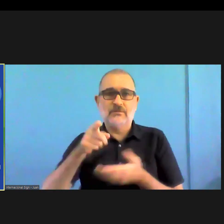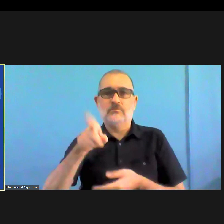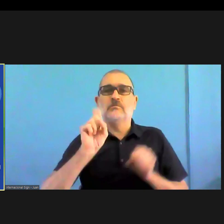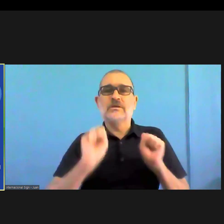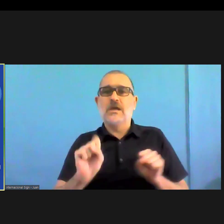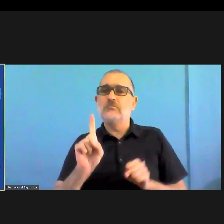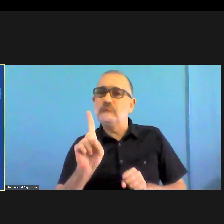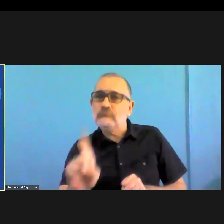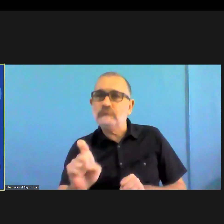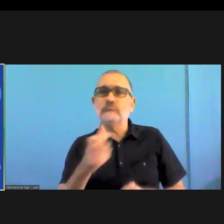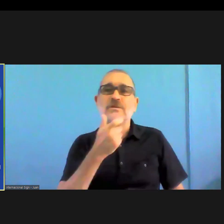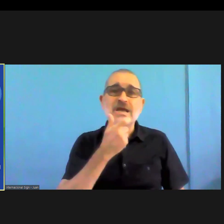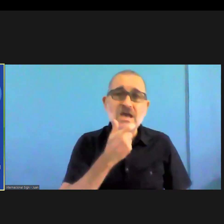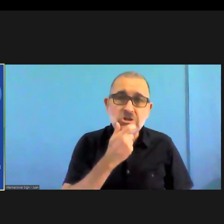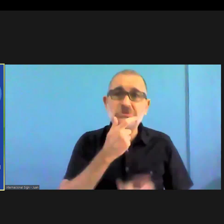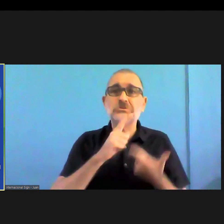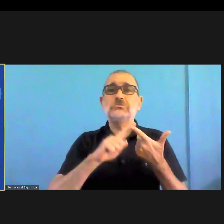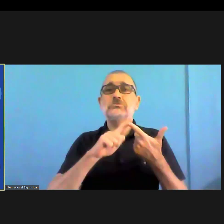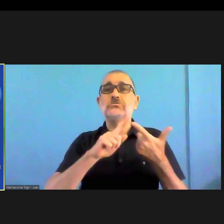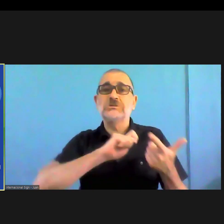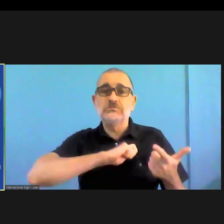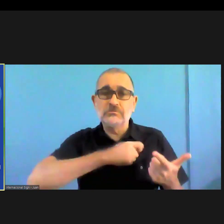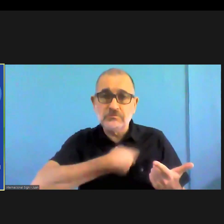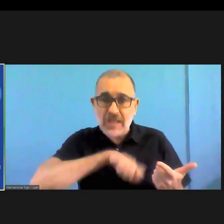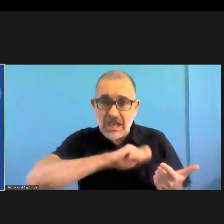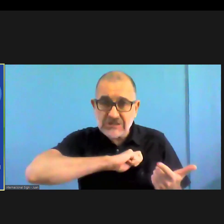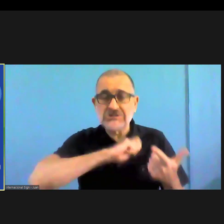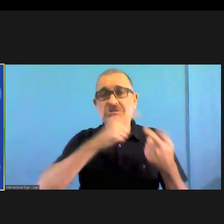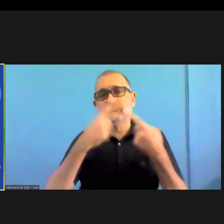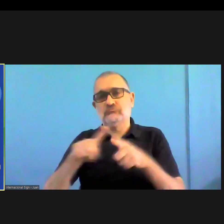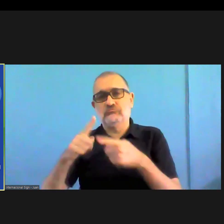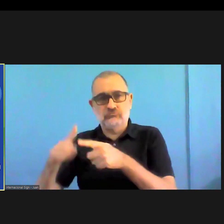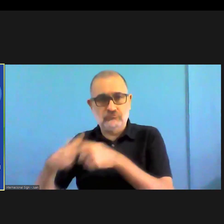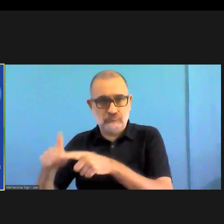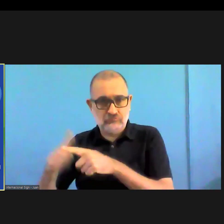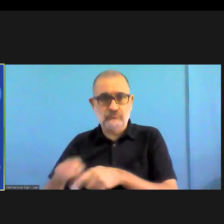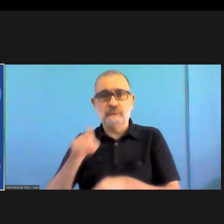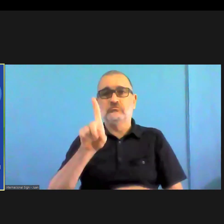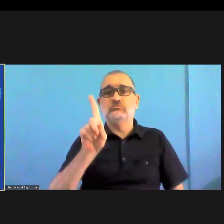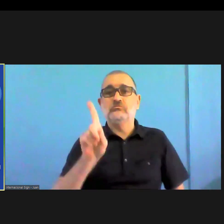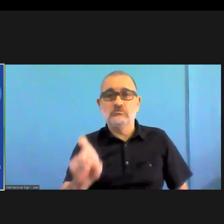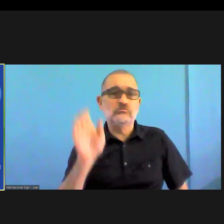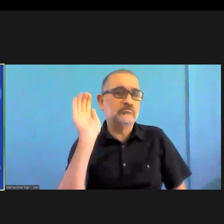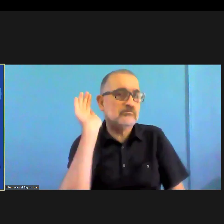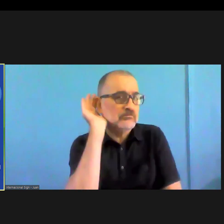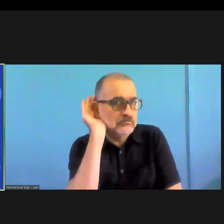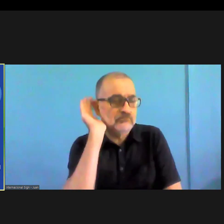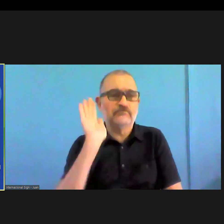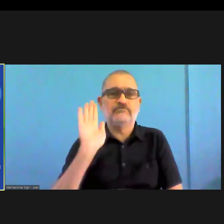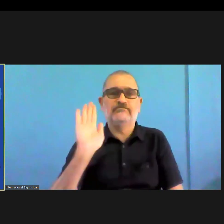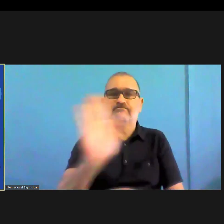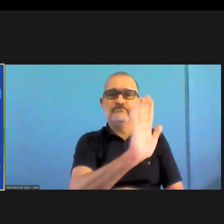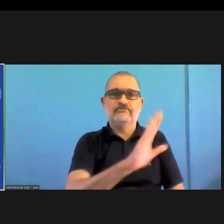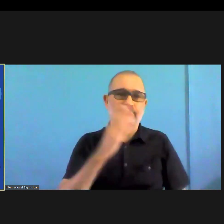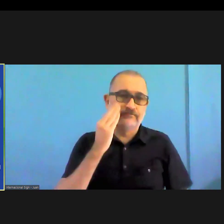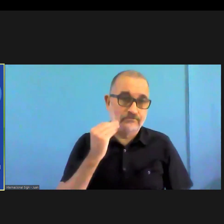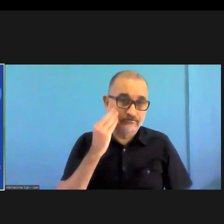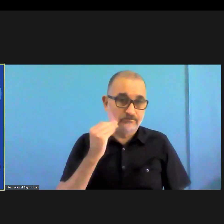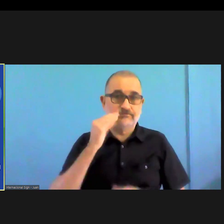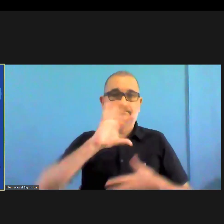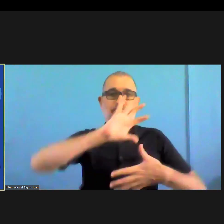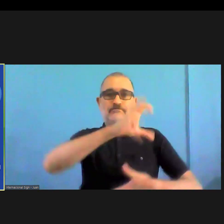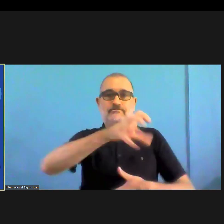o español. Escuchemos ahora las experiencias de la región, de las perspectivas de los países, de cómo los servicios de salud se